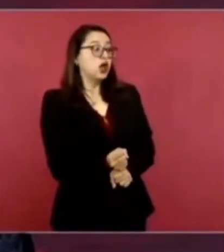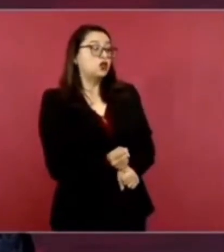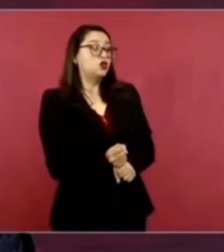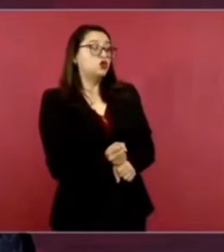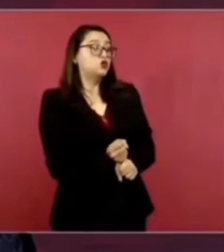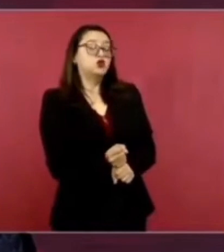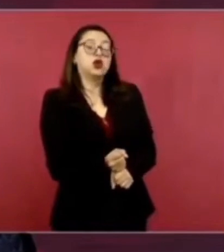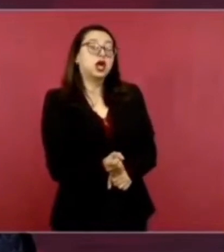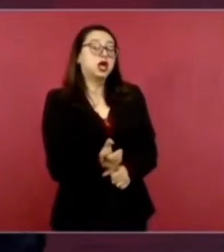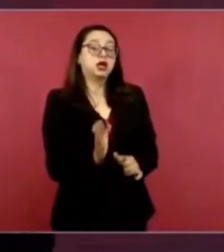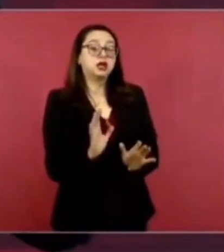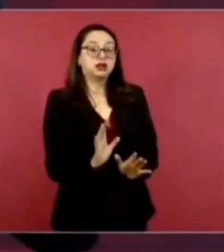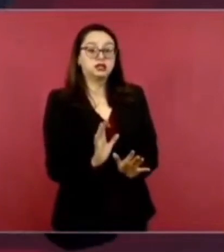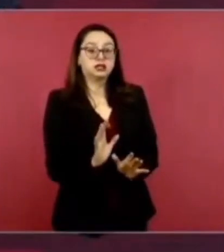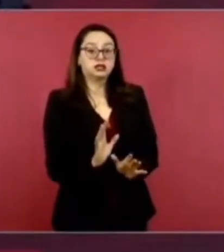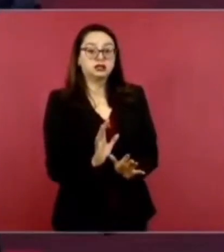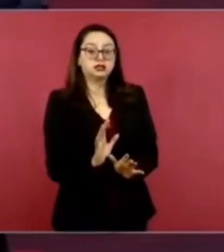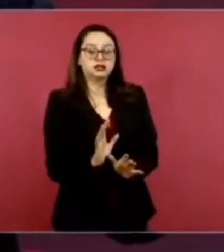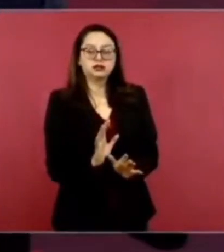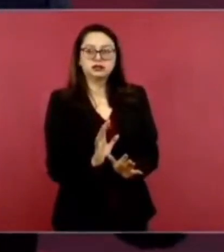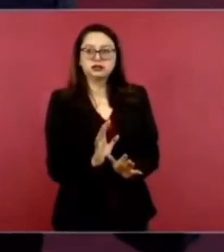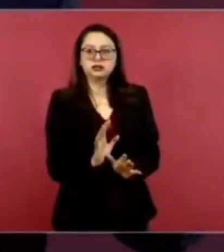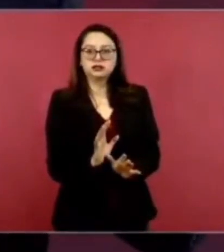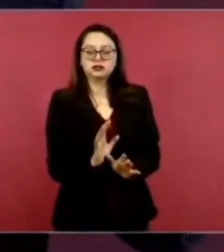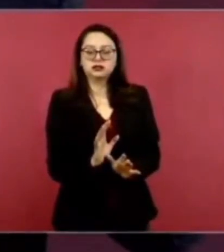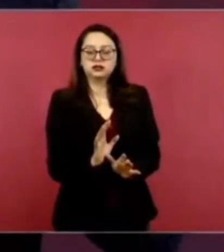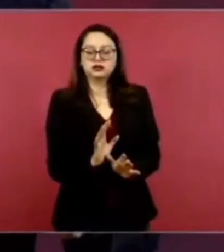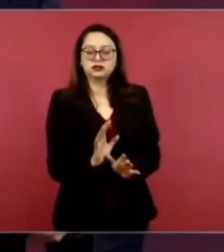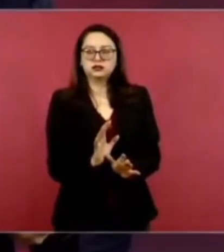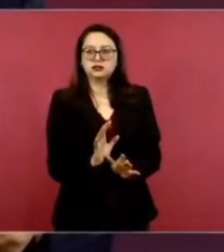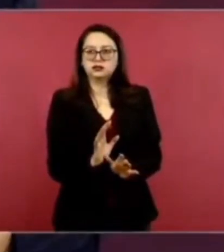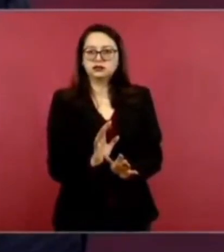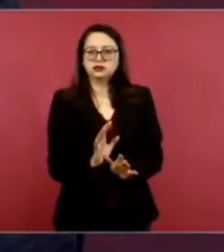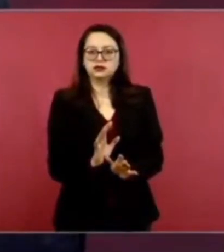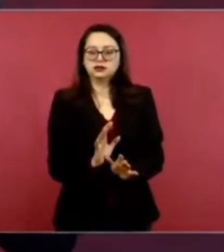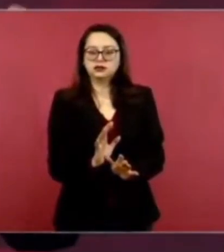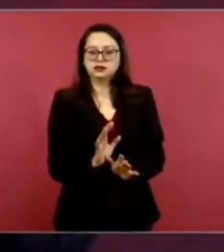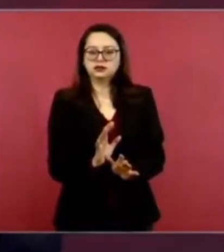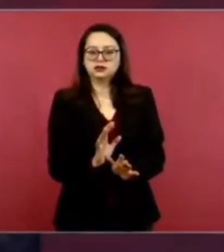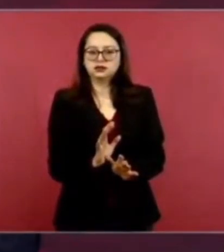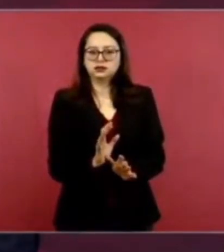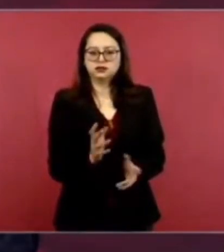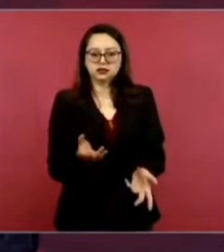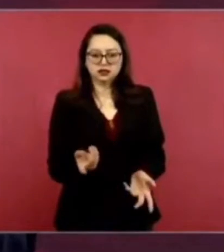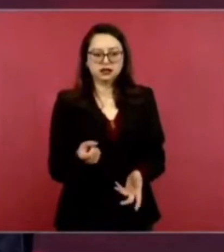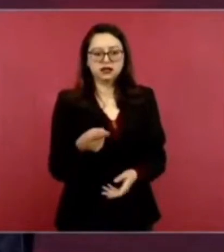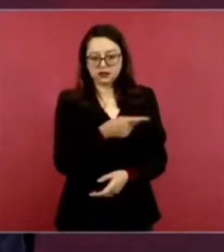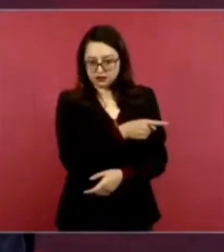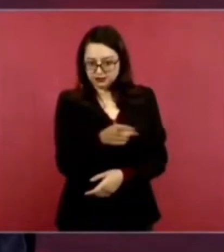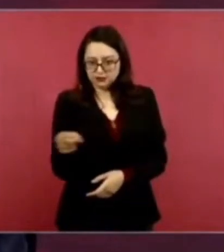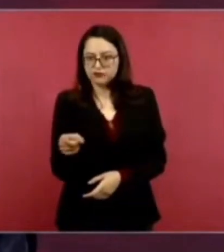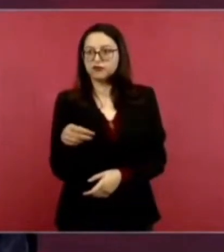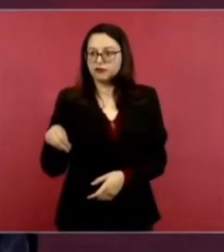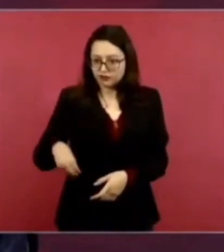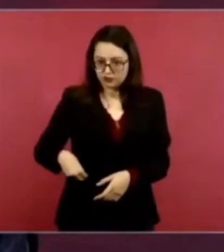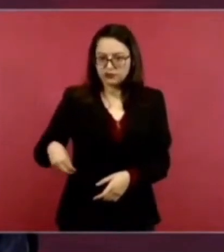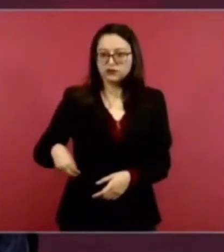torturados hay Quienes participaron en la desaparición de los